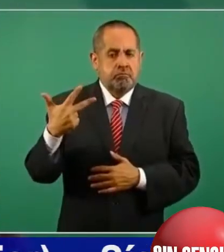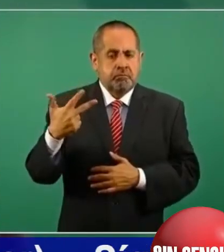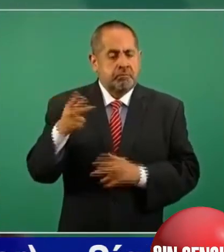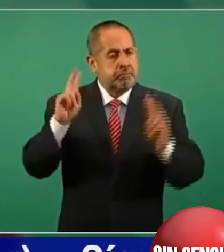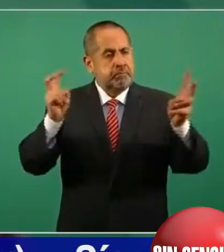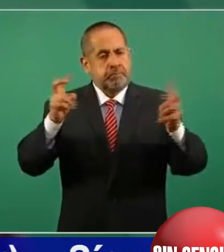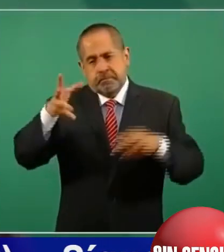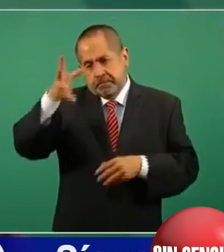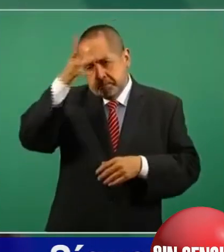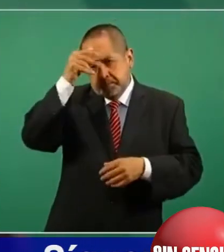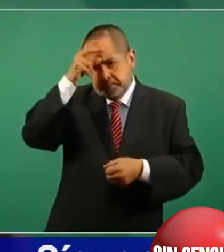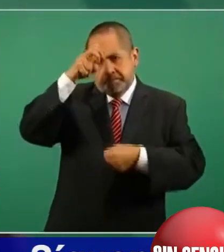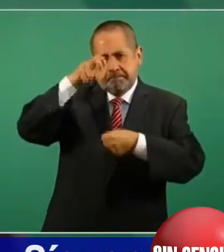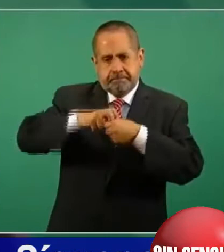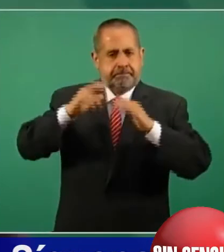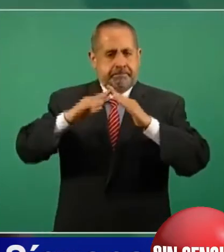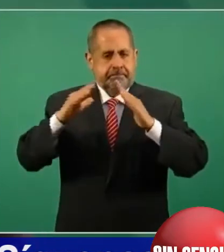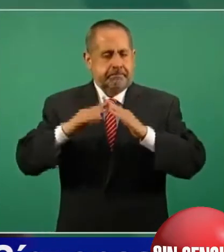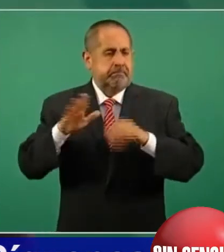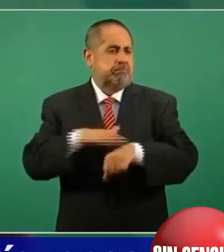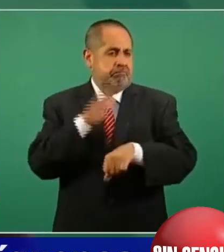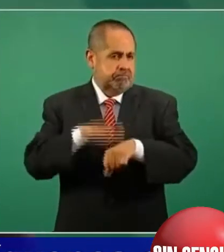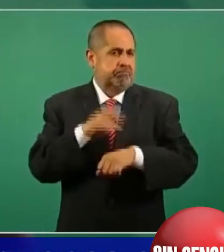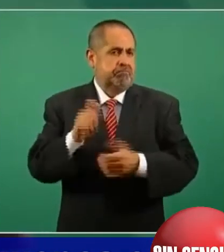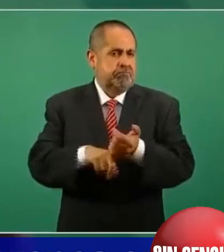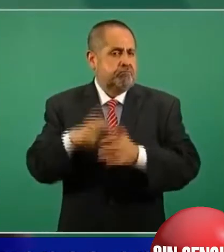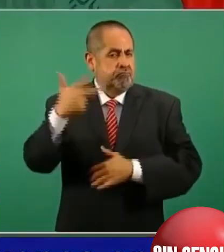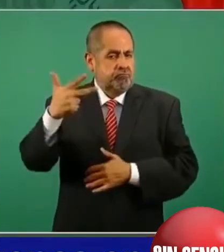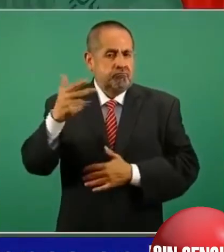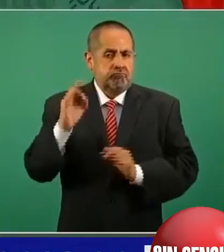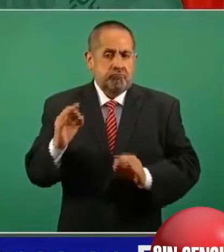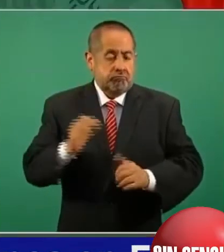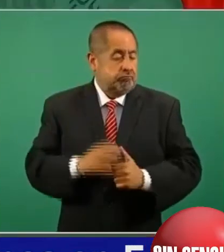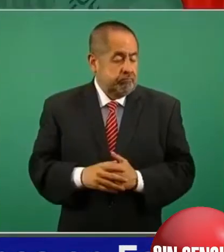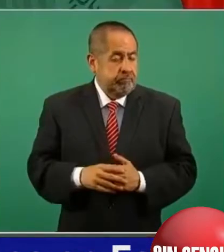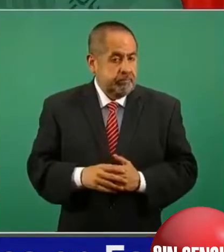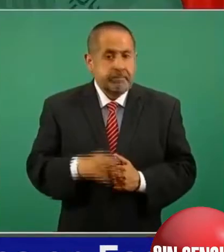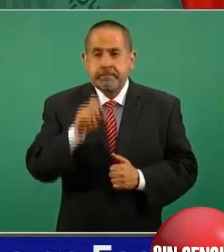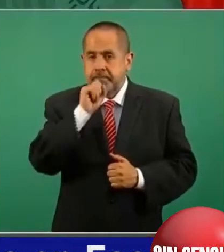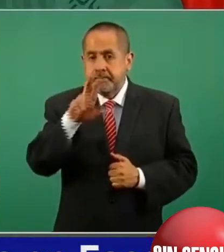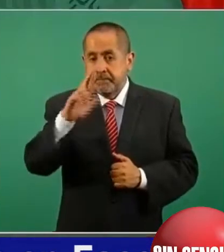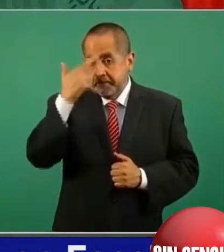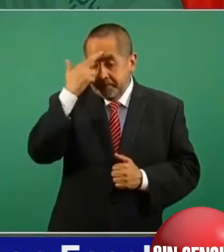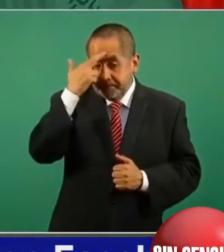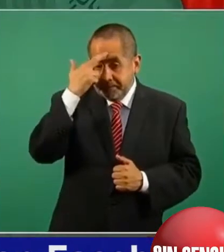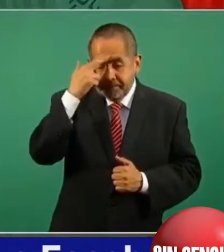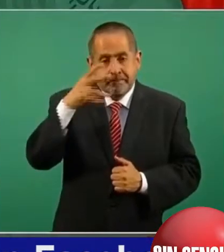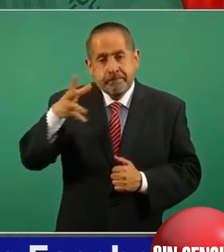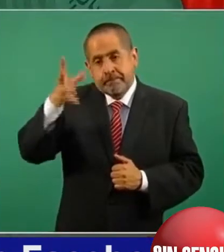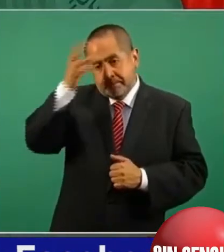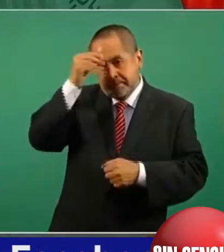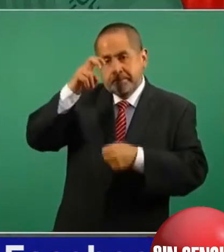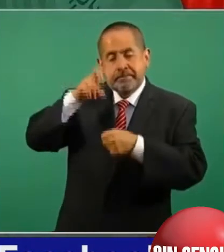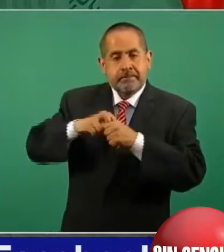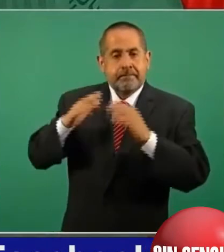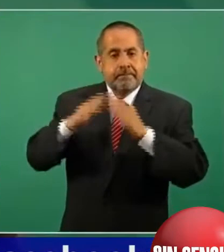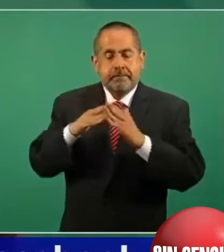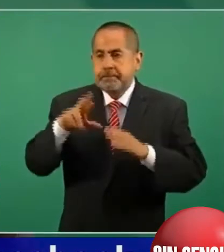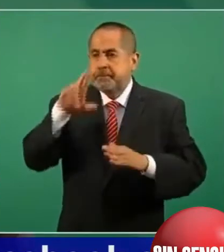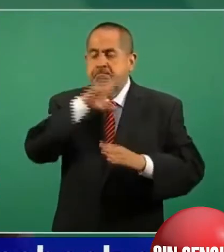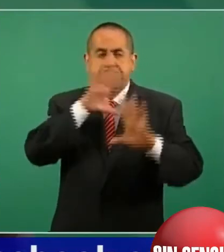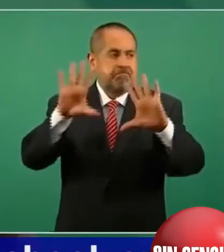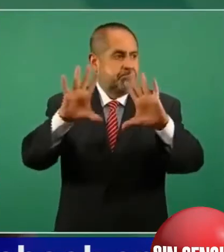Aprende en Casa. Y por otra parte, si ustedes recuerdan, pues Aprende en Casa nació como una respuesta muy